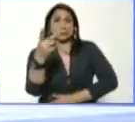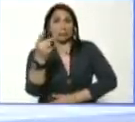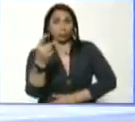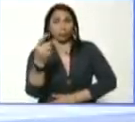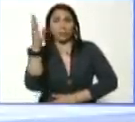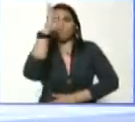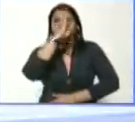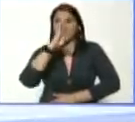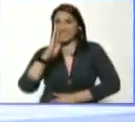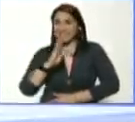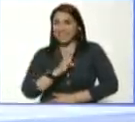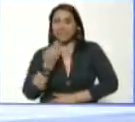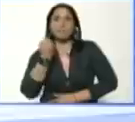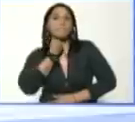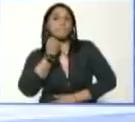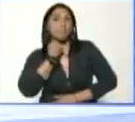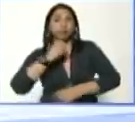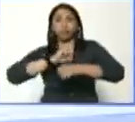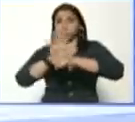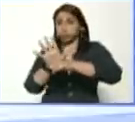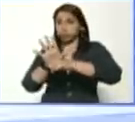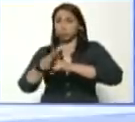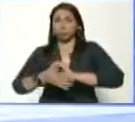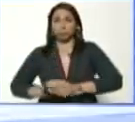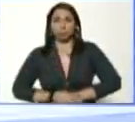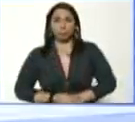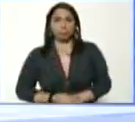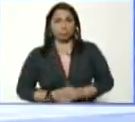brasilera del COVID-19.